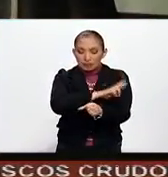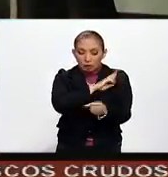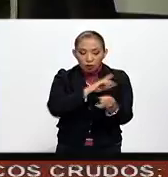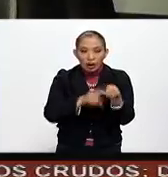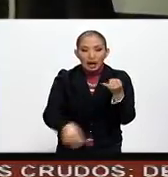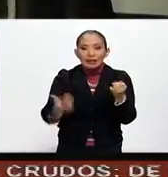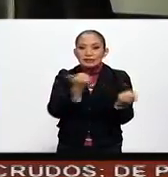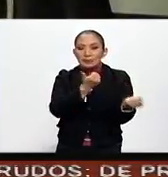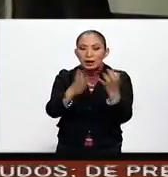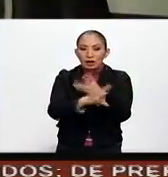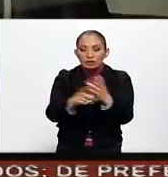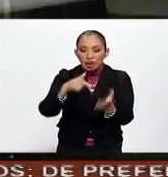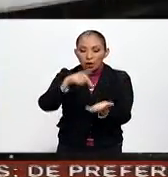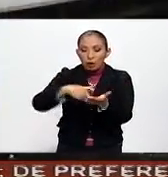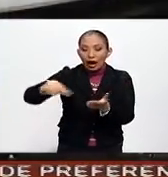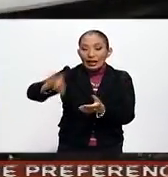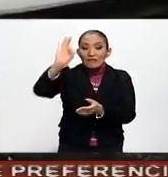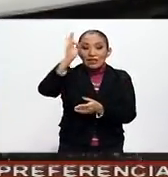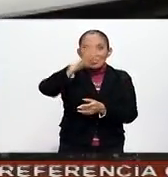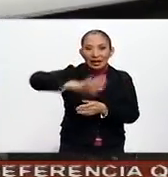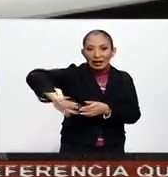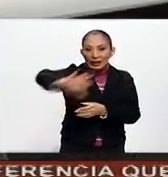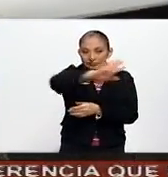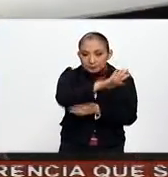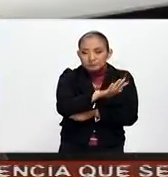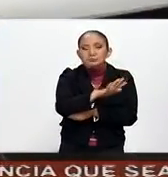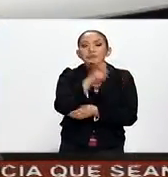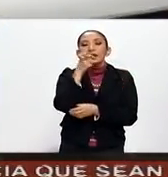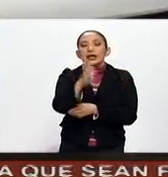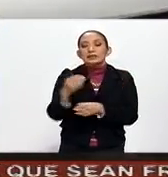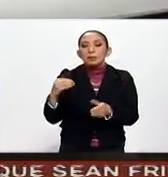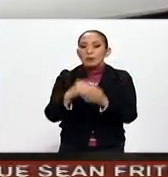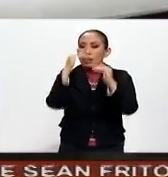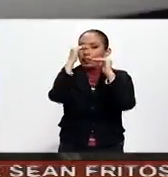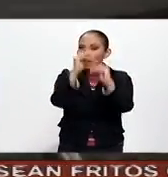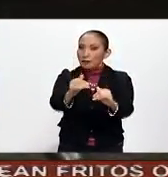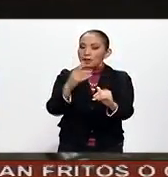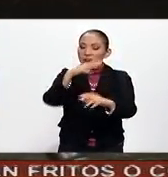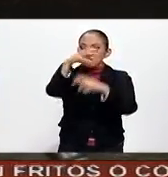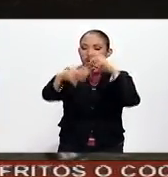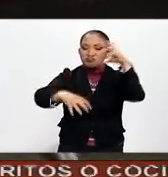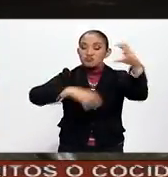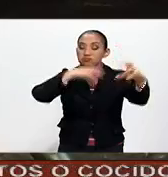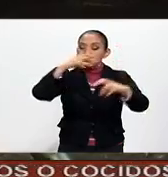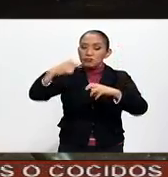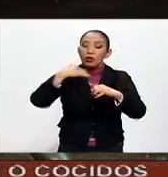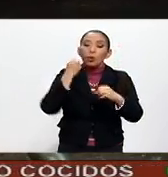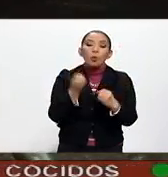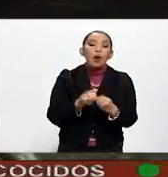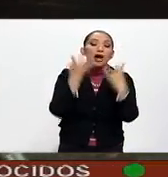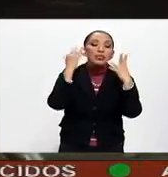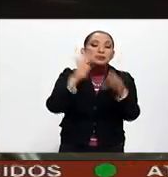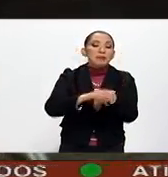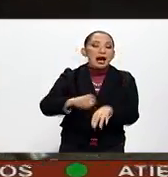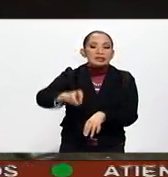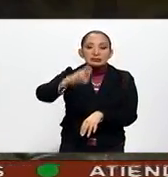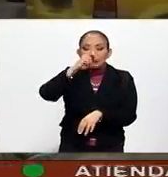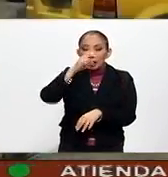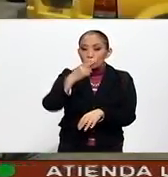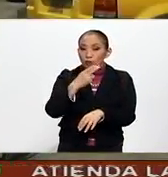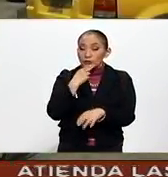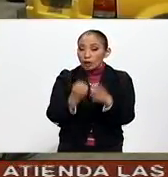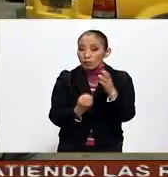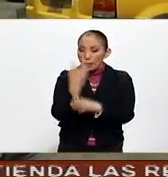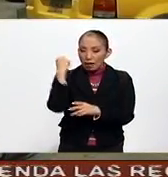particulares, de carga, locales y federales. Establece límites de emisión de contaminantes más estrictos y